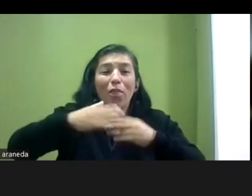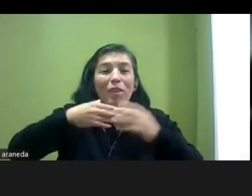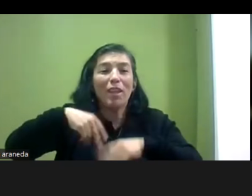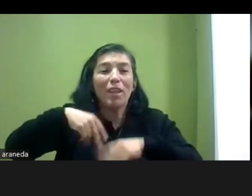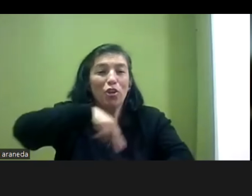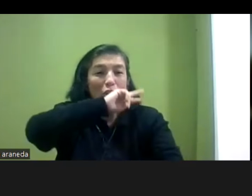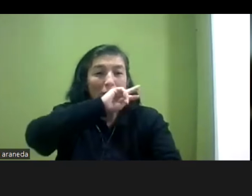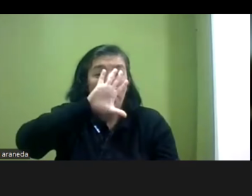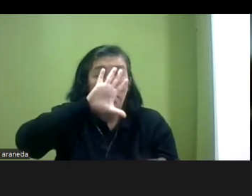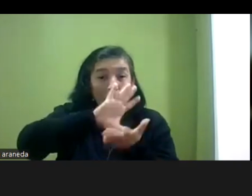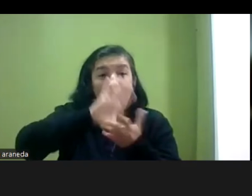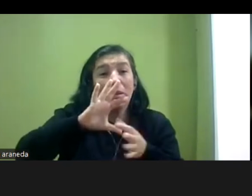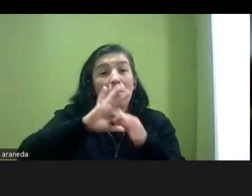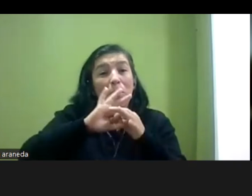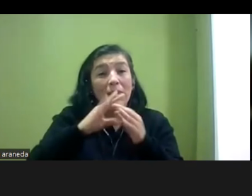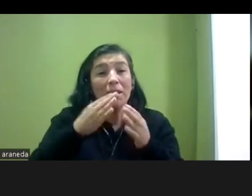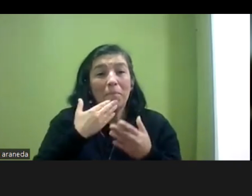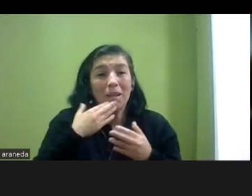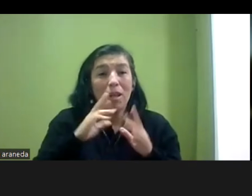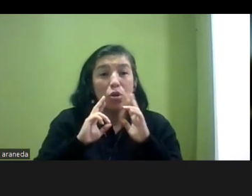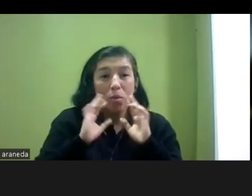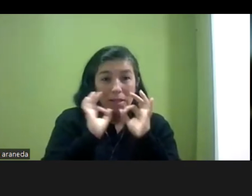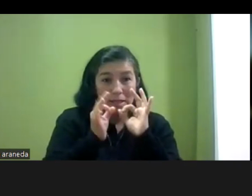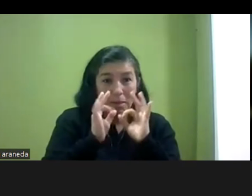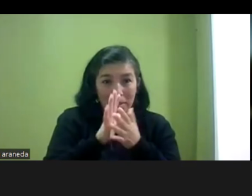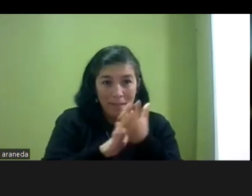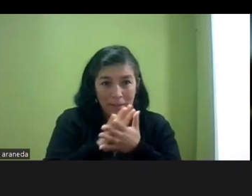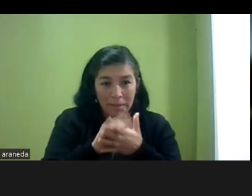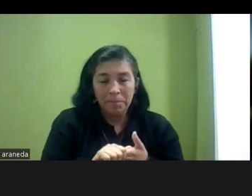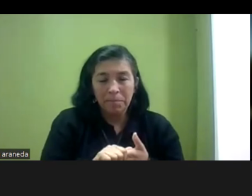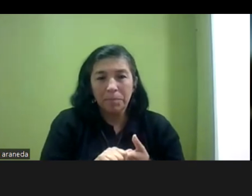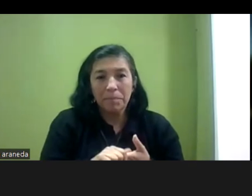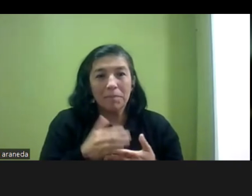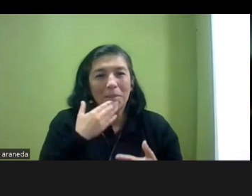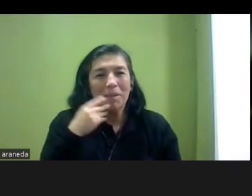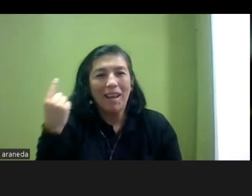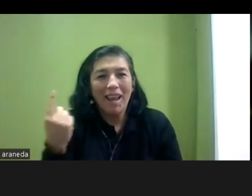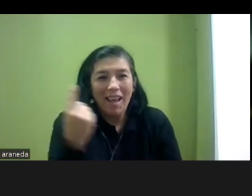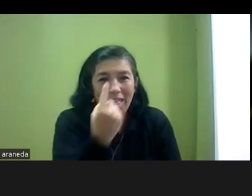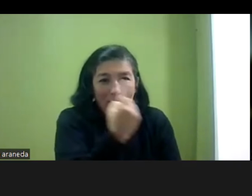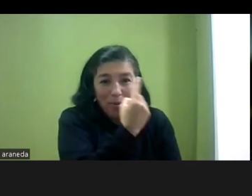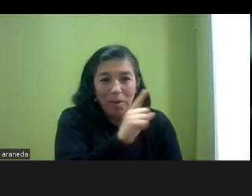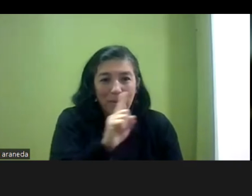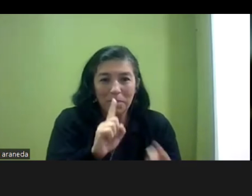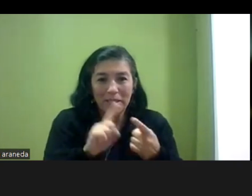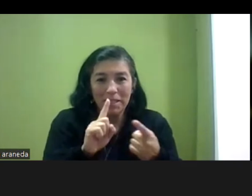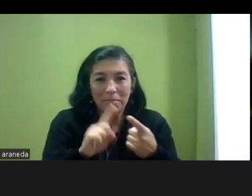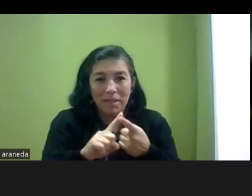damos las gracias a Ruth por su interpretación y a cada uno Sí. y cada una de los participantes.